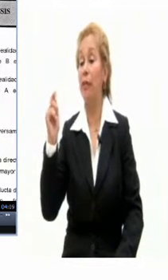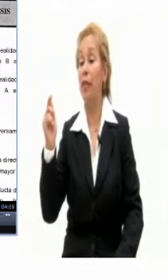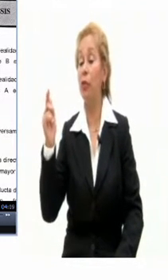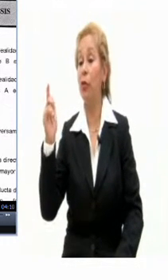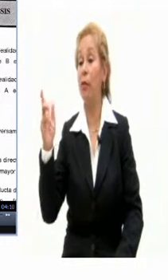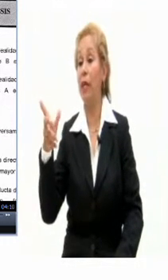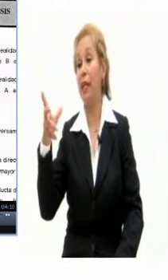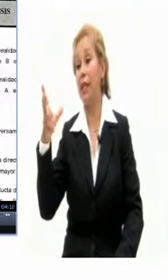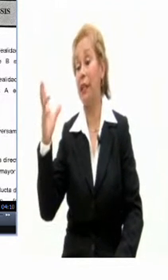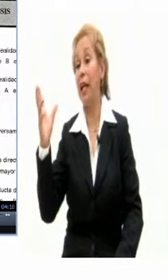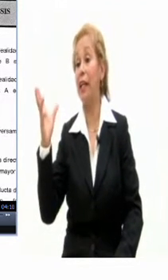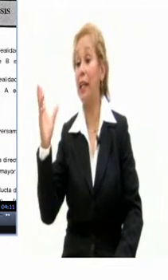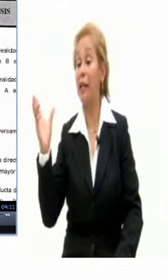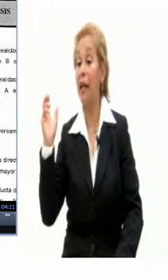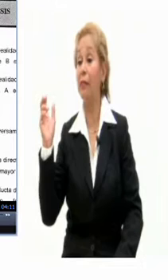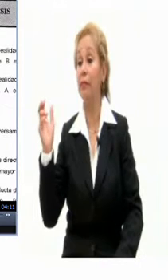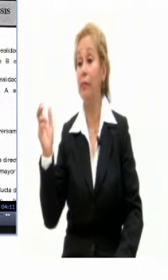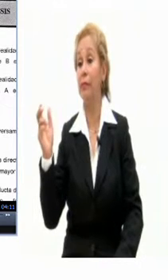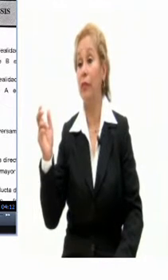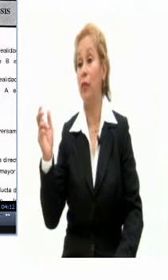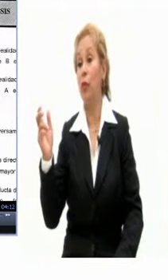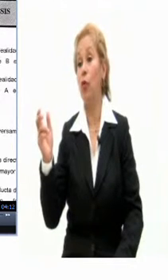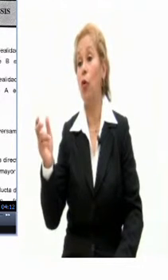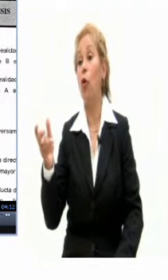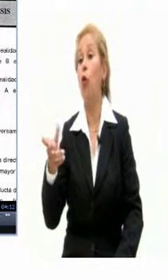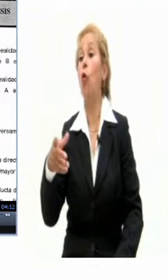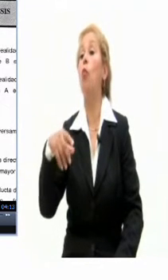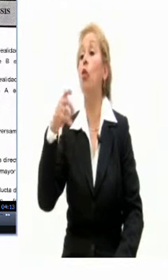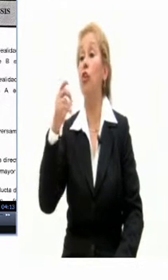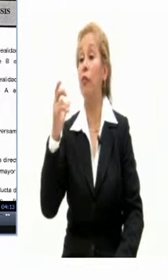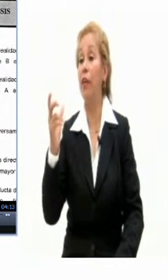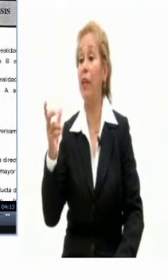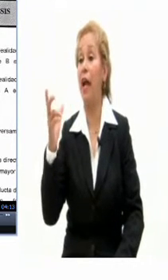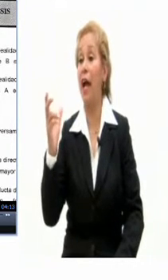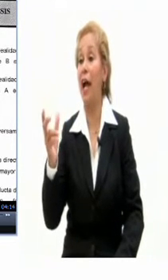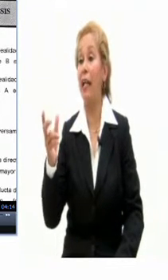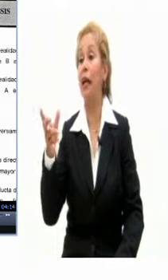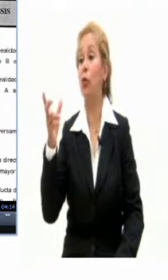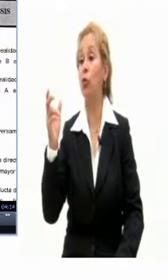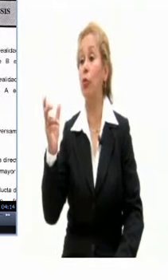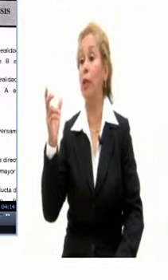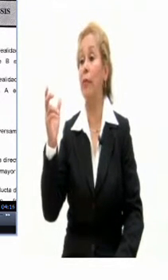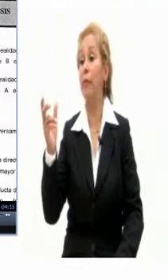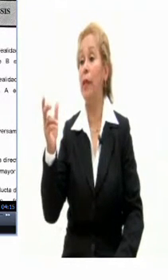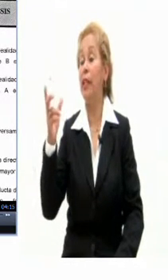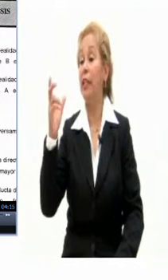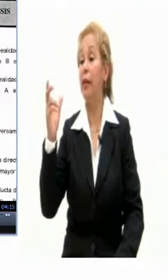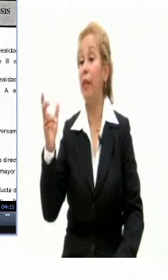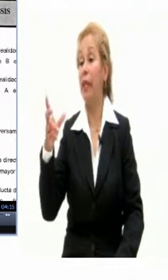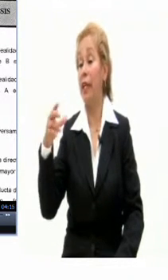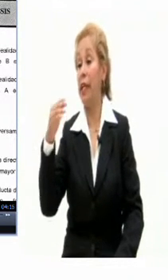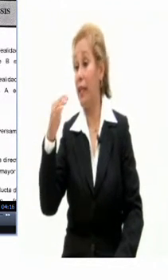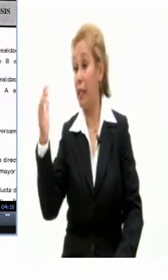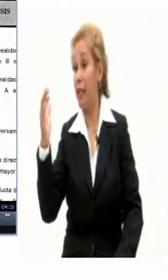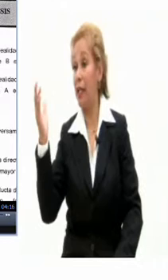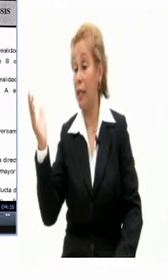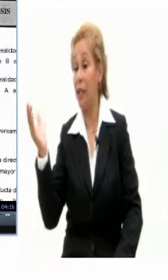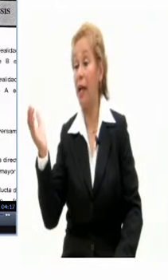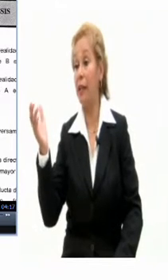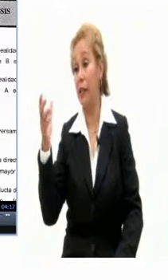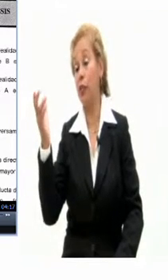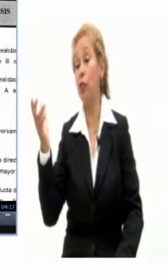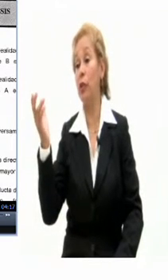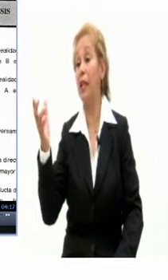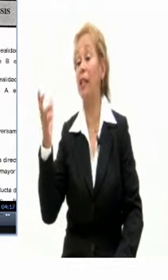el comportamiento de B en tal realidad, ¿no? O modifica A la conducta de B en